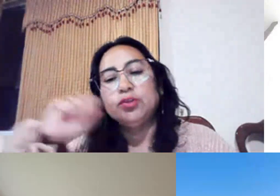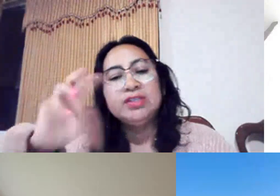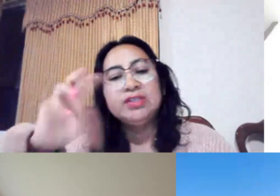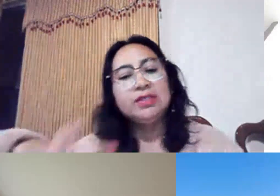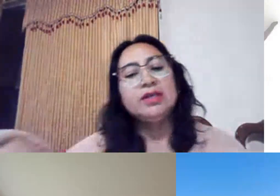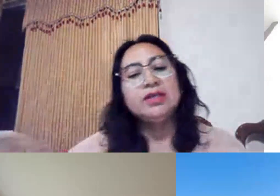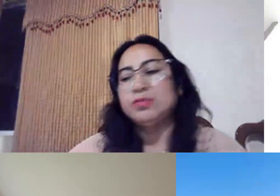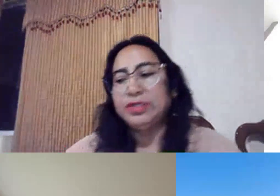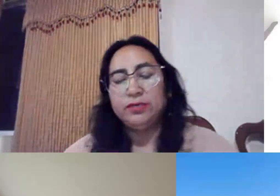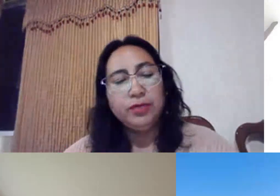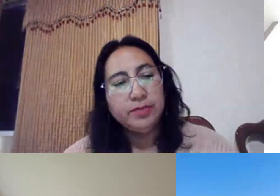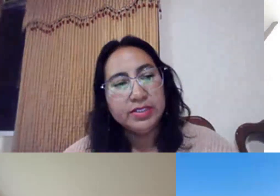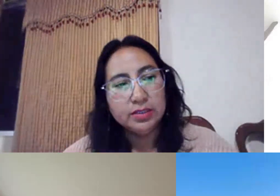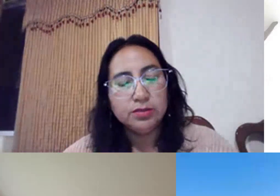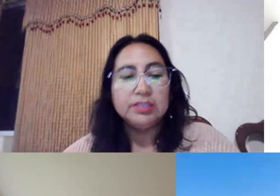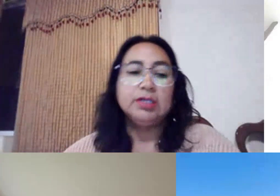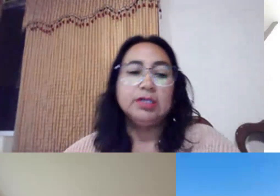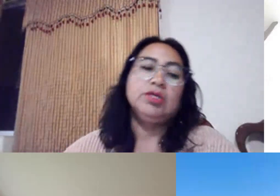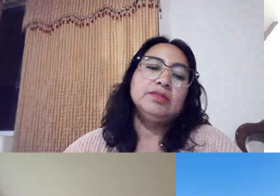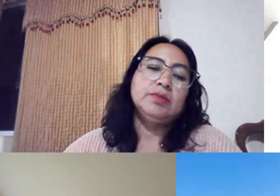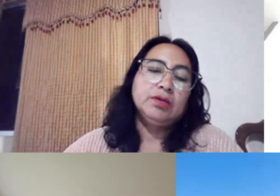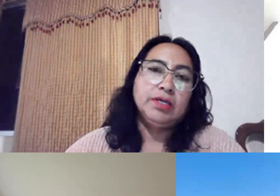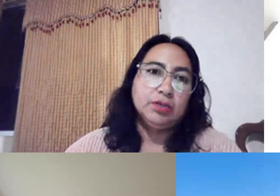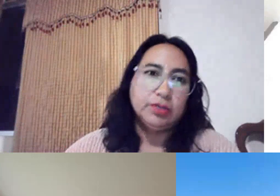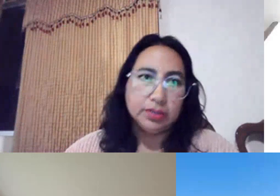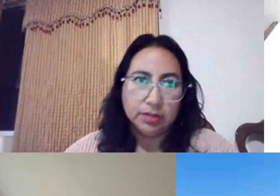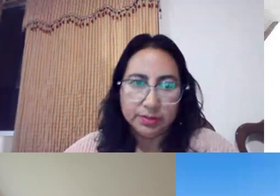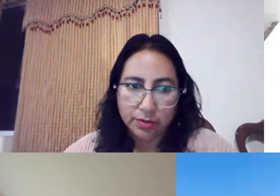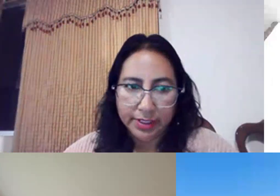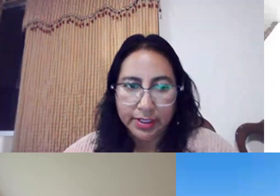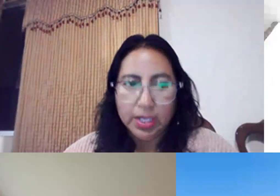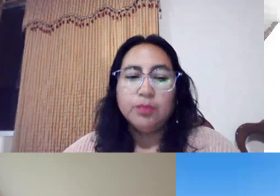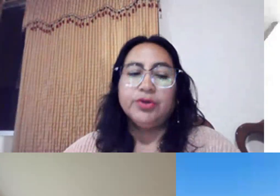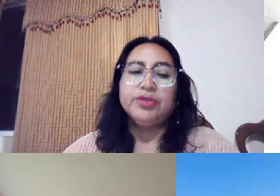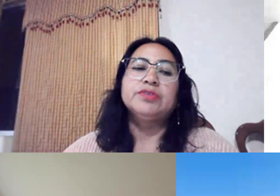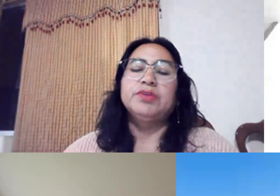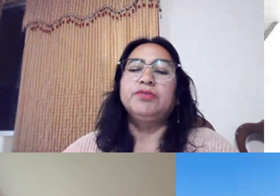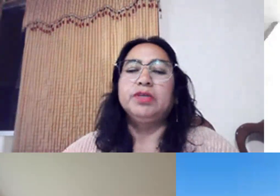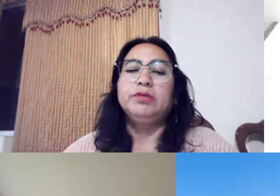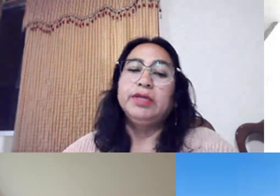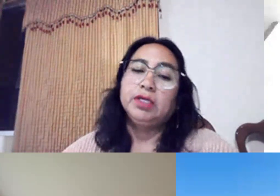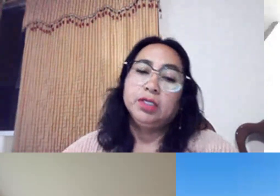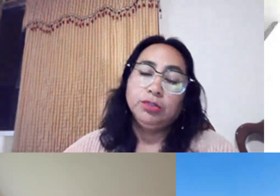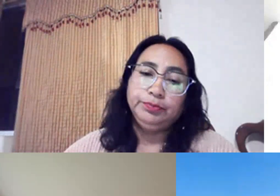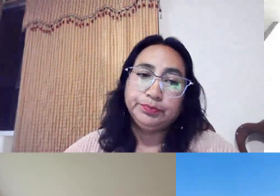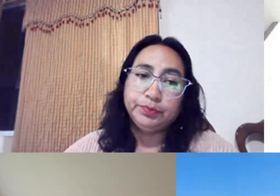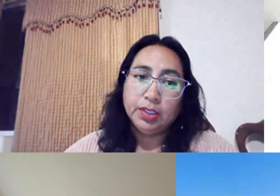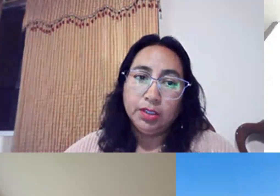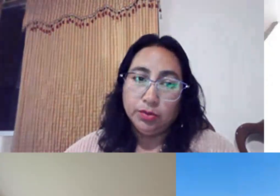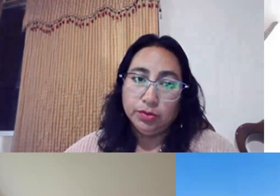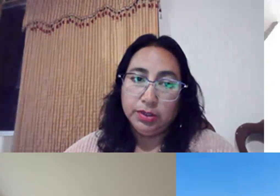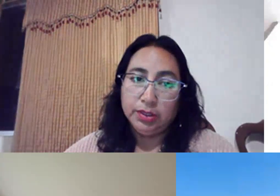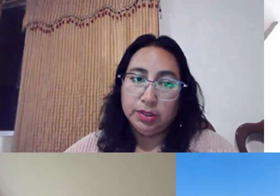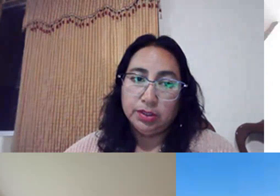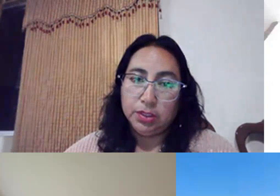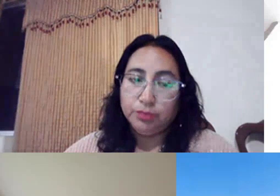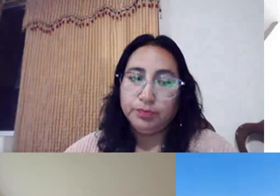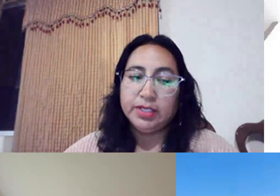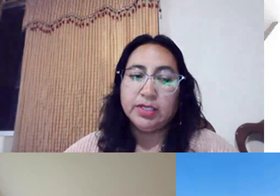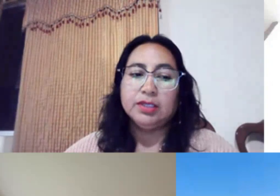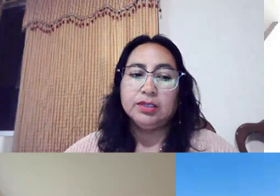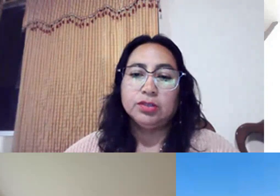bueno, donde se asientan estas plataformas. Entonces, en una les va a coger, en otras no les va a coger. Por eso es preferible en Chrome,